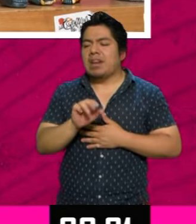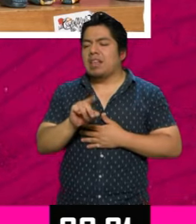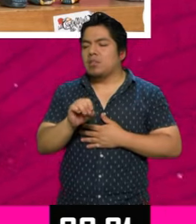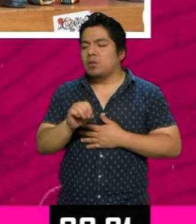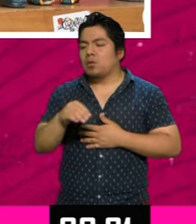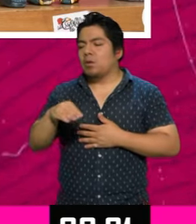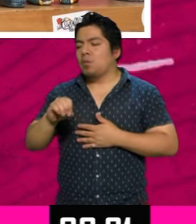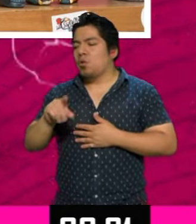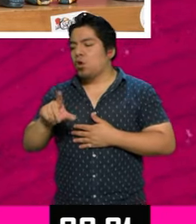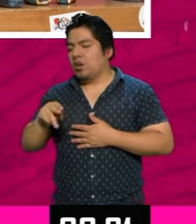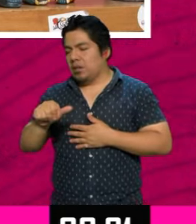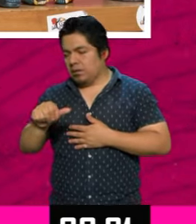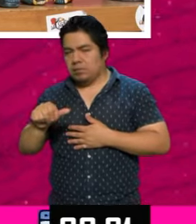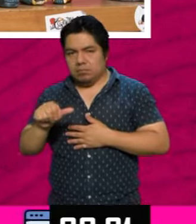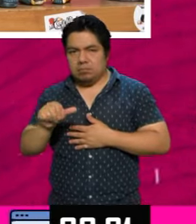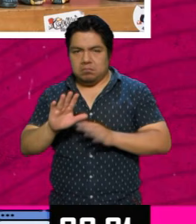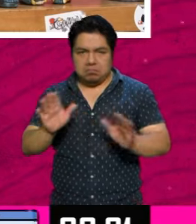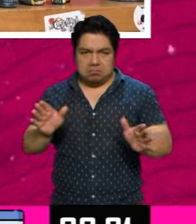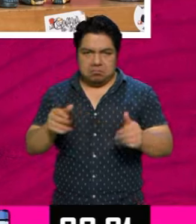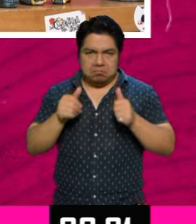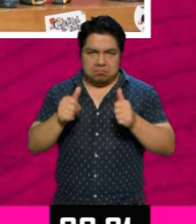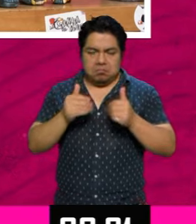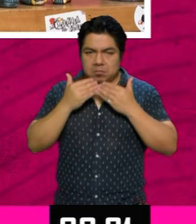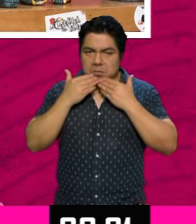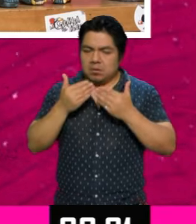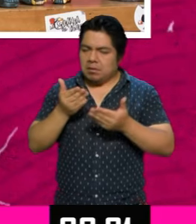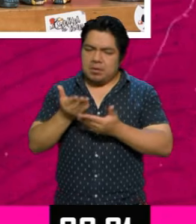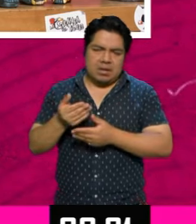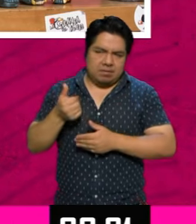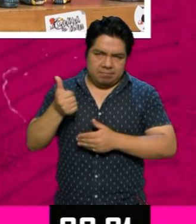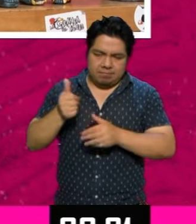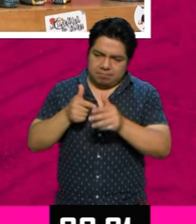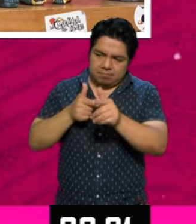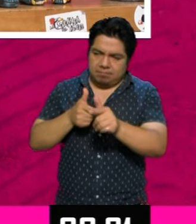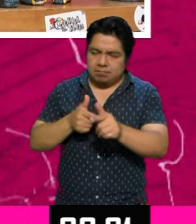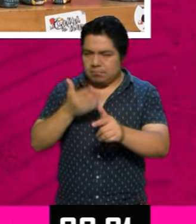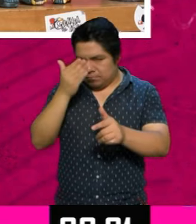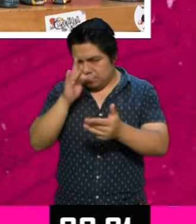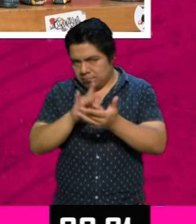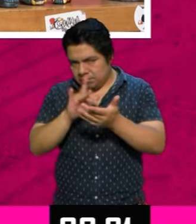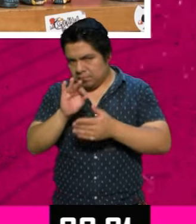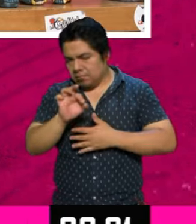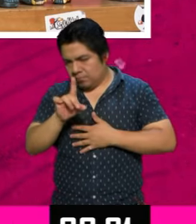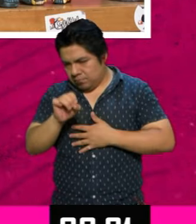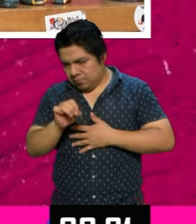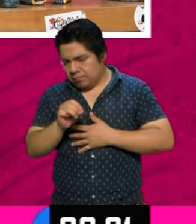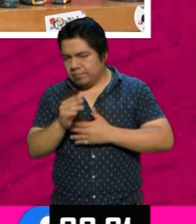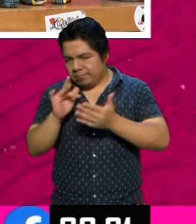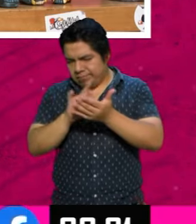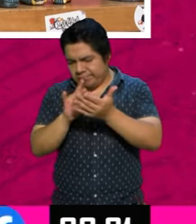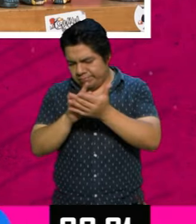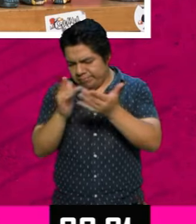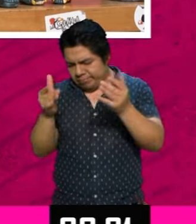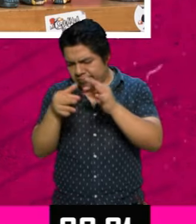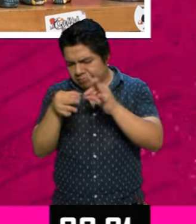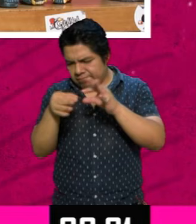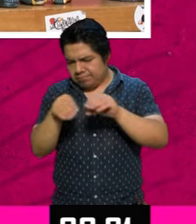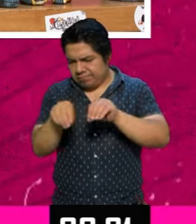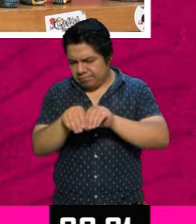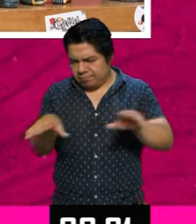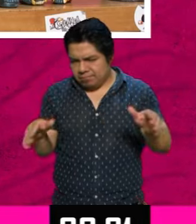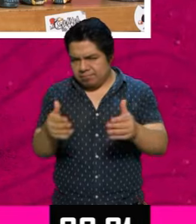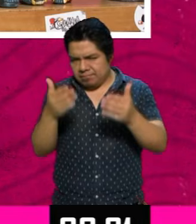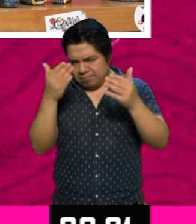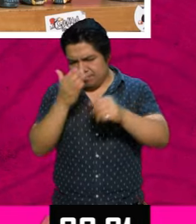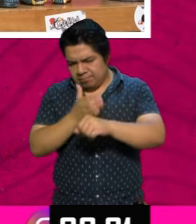Fernando Molina. Ya ahí estás. También para sí, seguirte. Gracias, Tocayo, muy amable. Gracias por toda esta información. Gracias a ustedes,